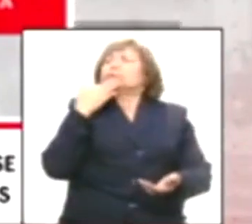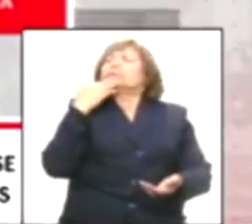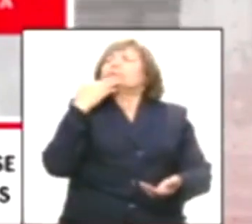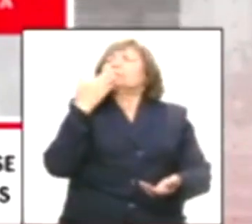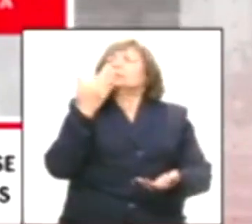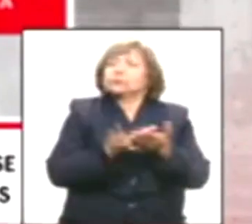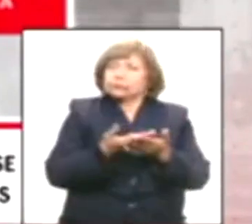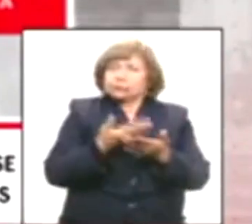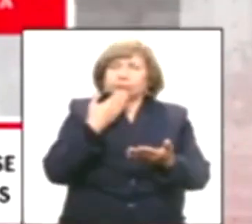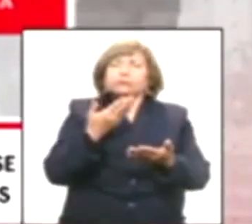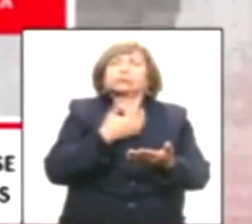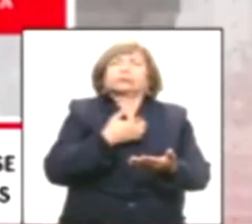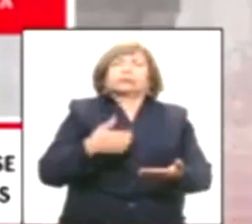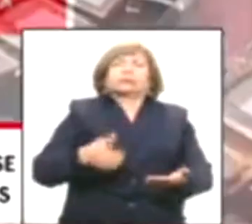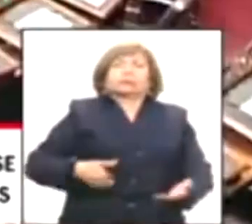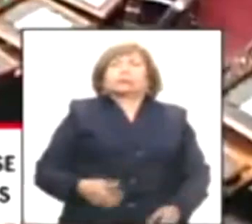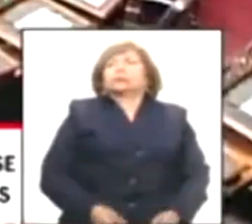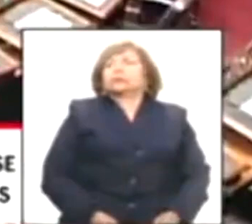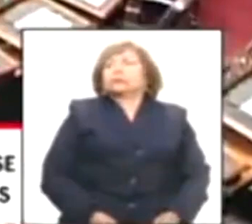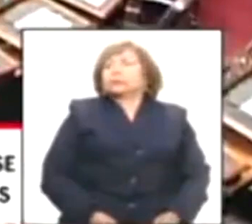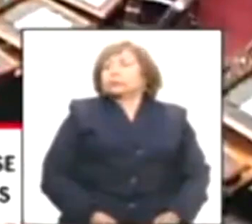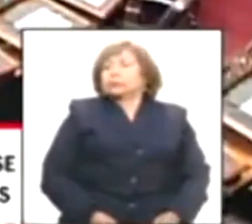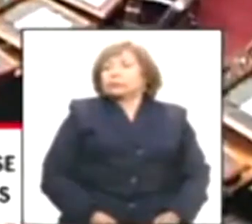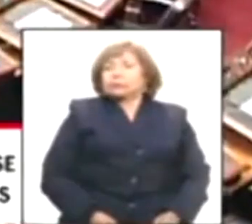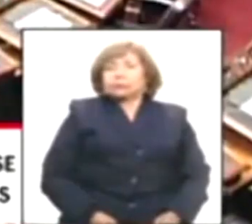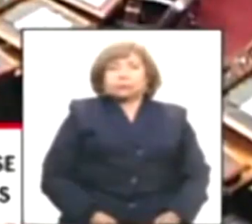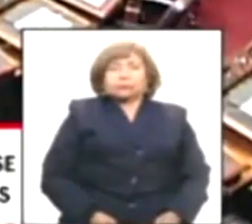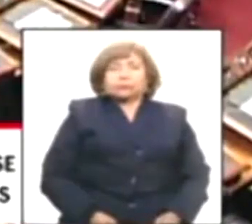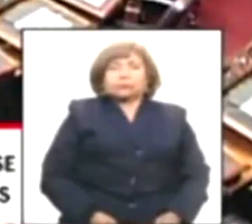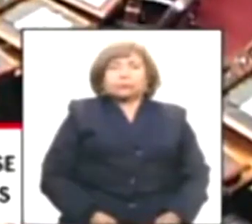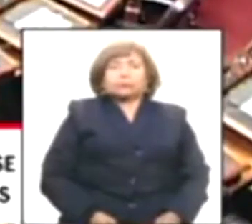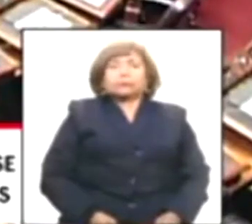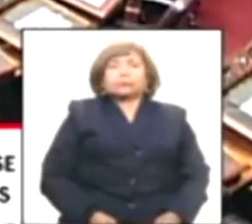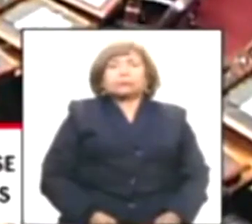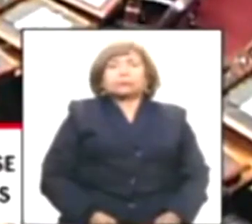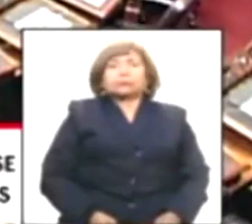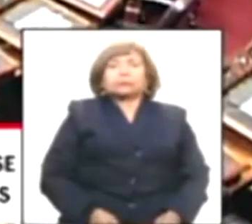Muchas gracias, estimada presidenta. Muchas gracias, congresista. Siguiente.